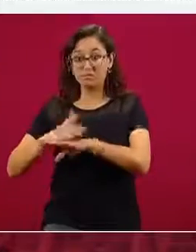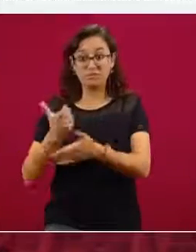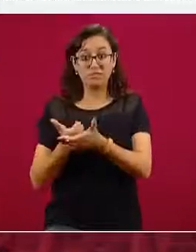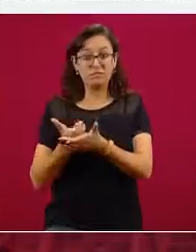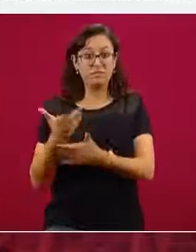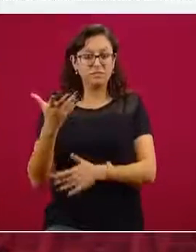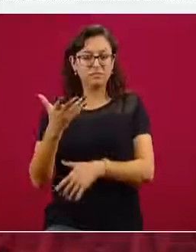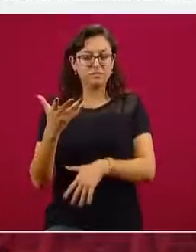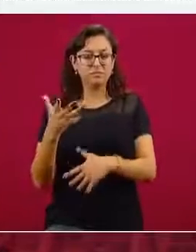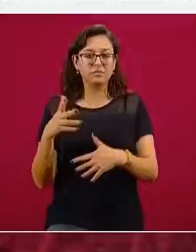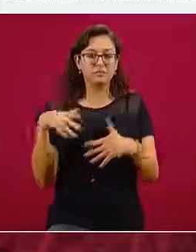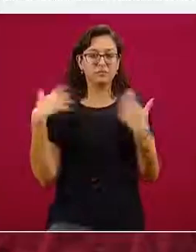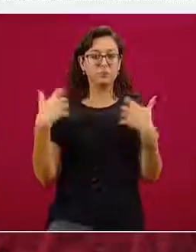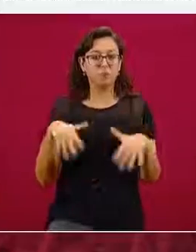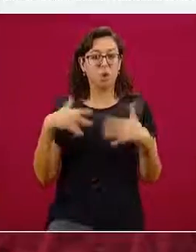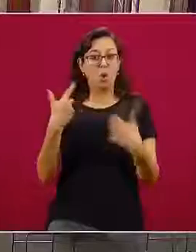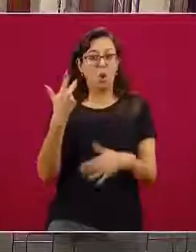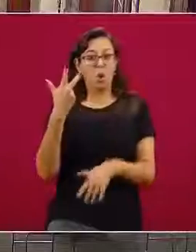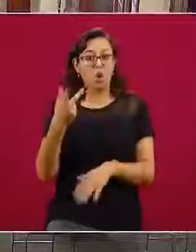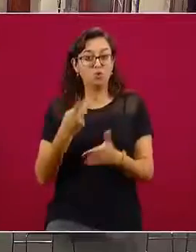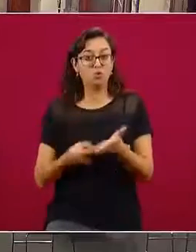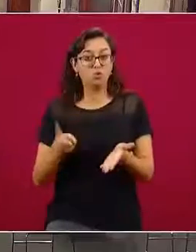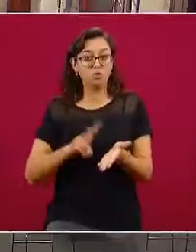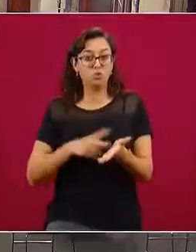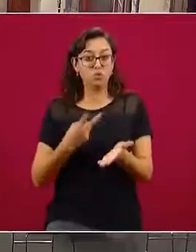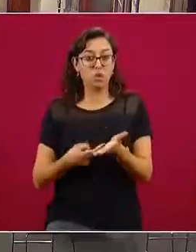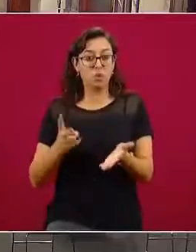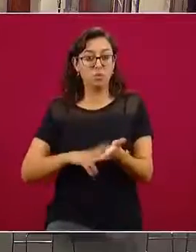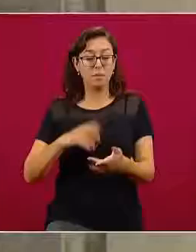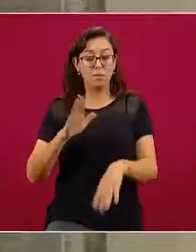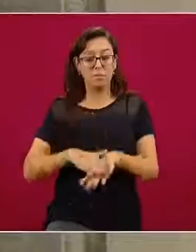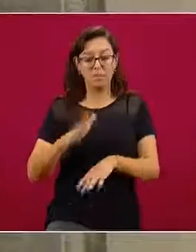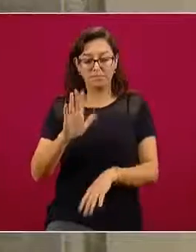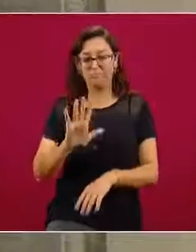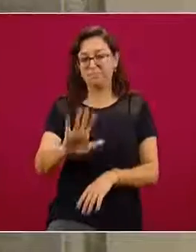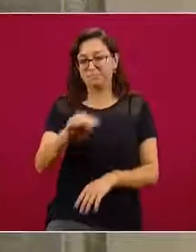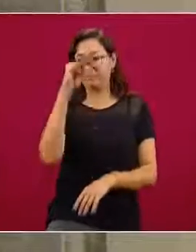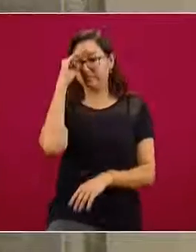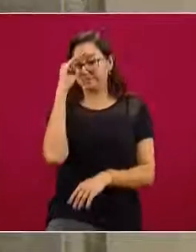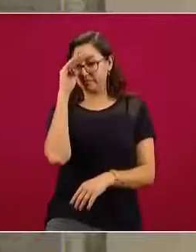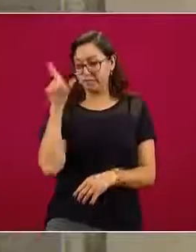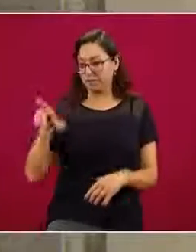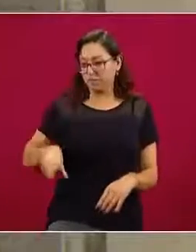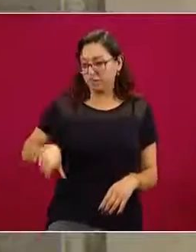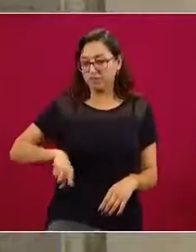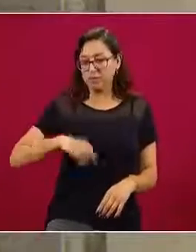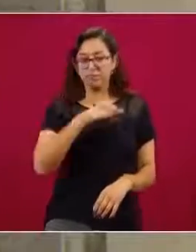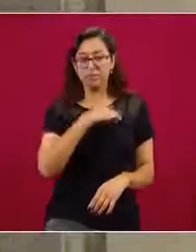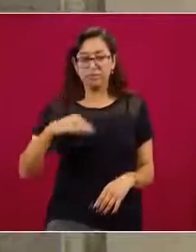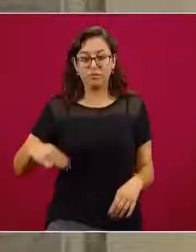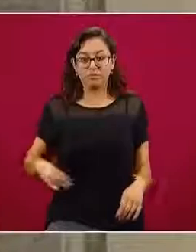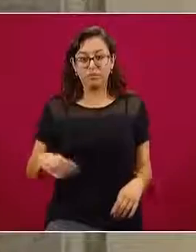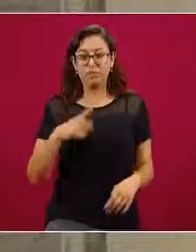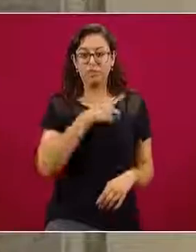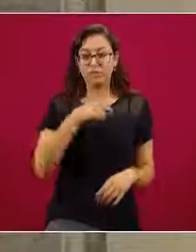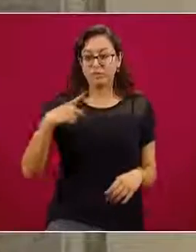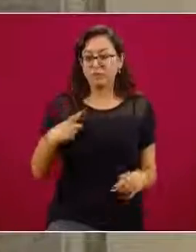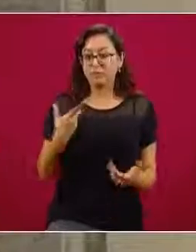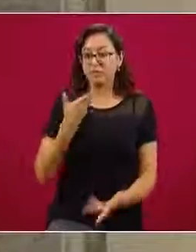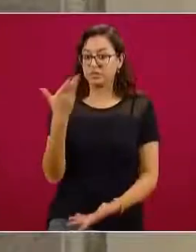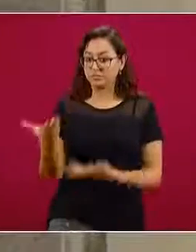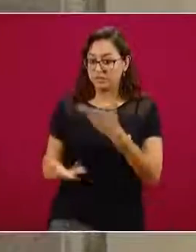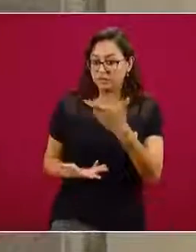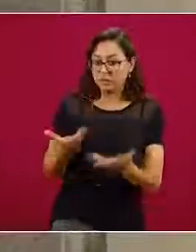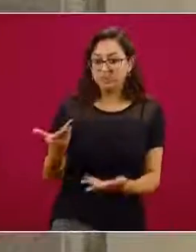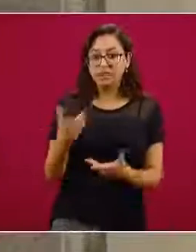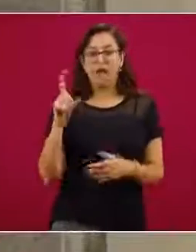de ingreso para el municipio, pero además tienes la obligación de llevar los servicios básicos, agua, drenaje,